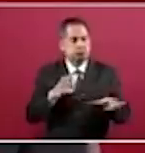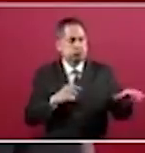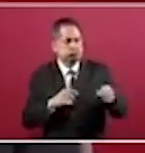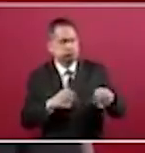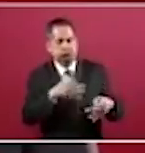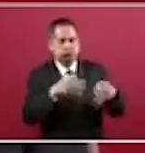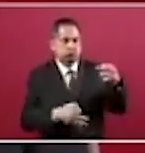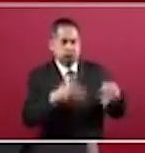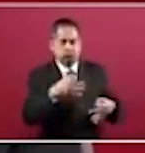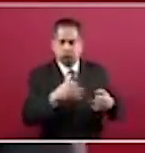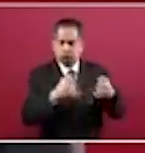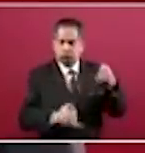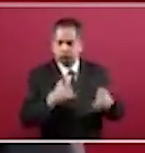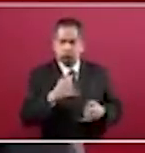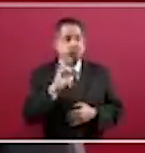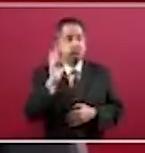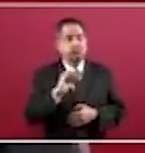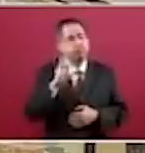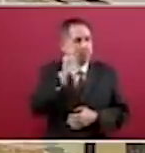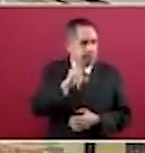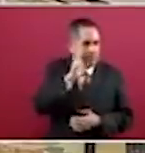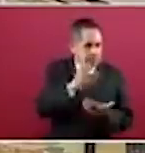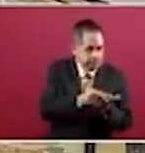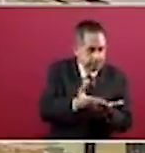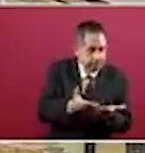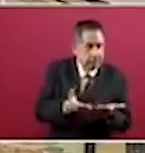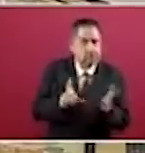enjuiciar si existen elementos